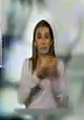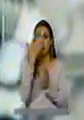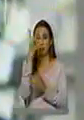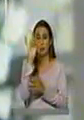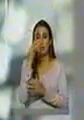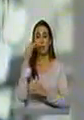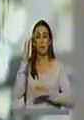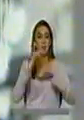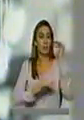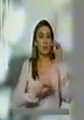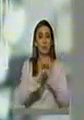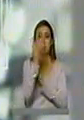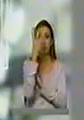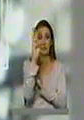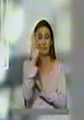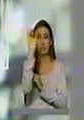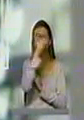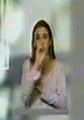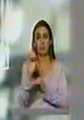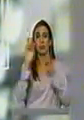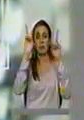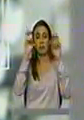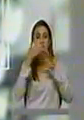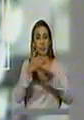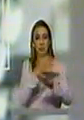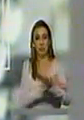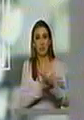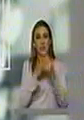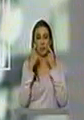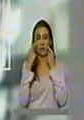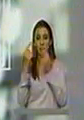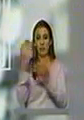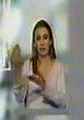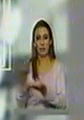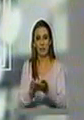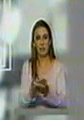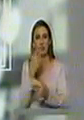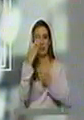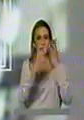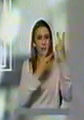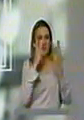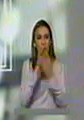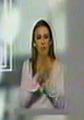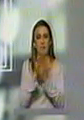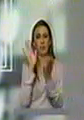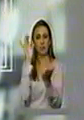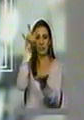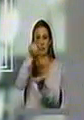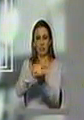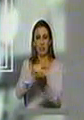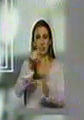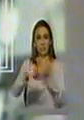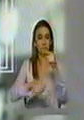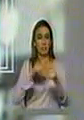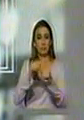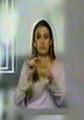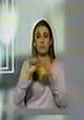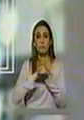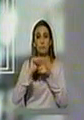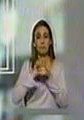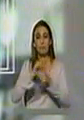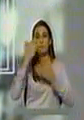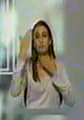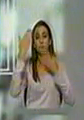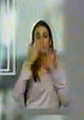registró un incremento del 16% con respecto al 2017 en la llegada de visitantes por vía aérea. Esto en parte a la implementación de la política de